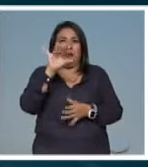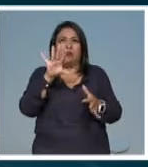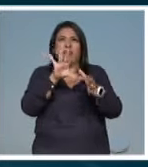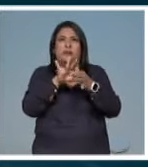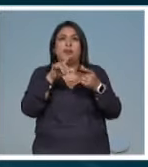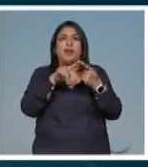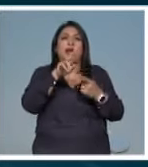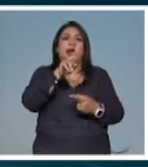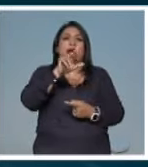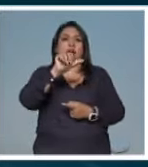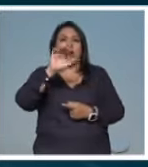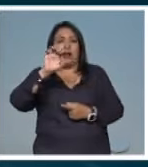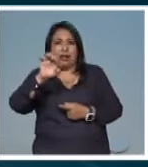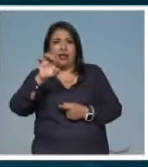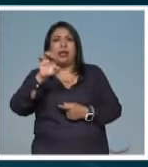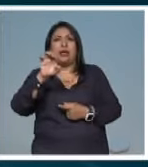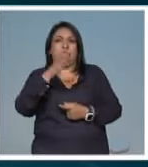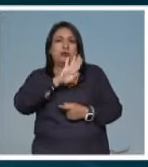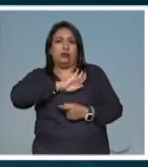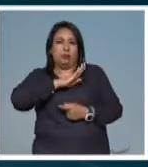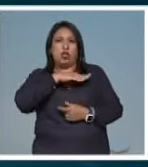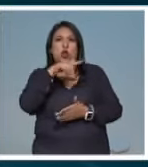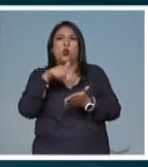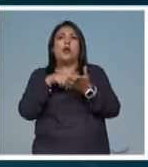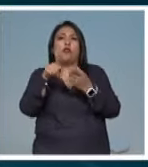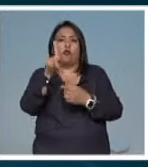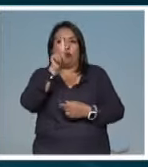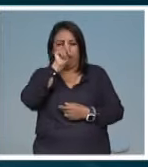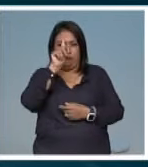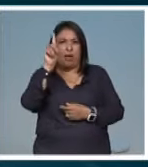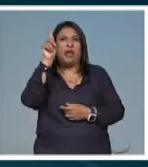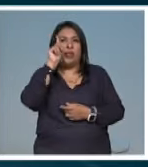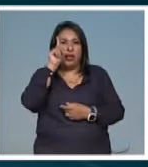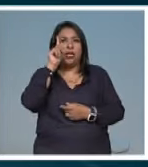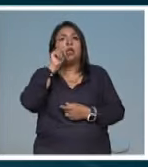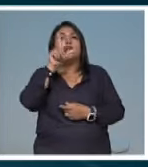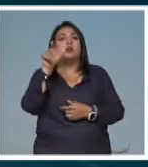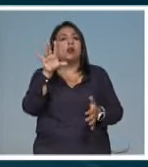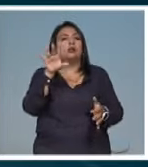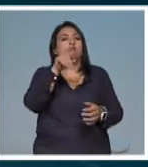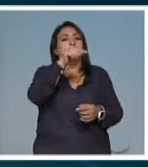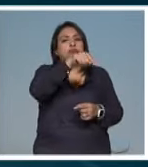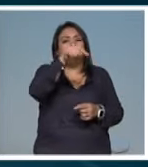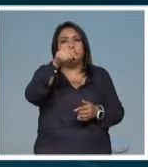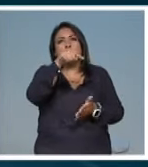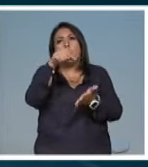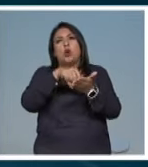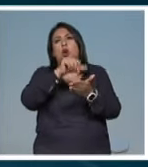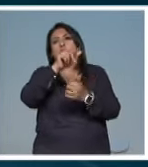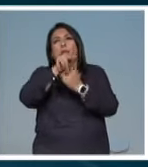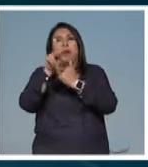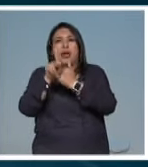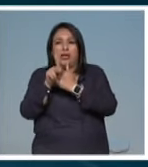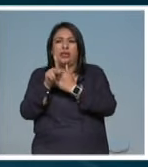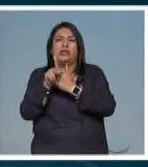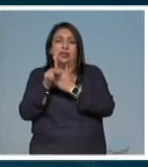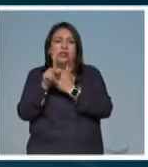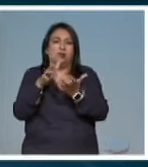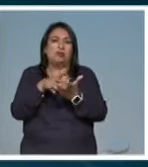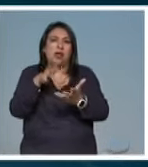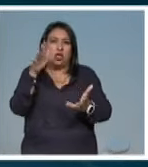La Real Academia de la Lengua Española, que tiene su sede en Madrid, tiene sus correspondientes en el resto de países o gran